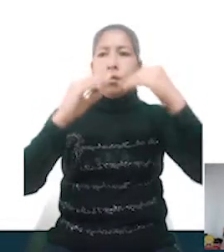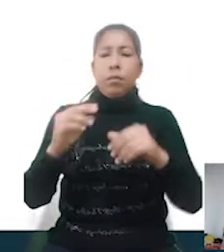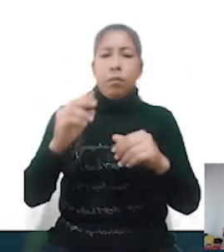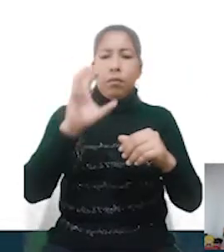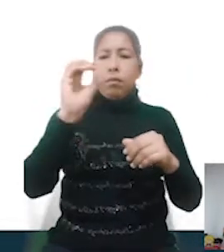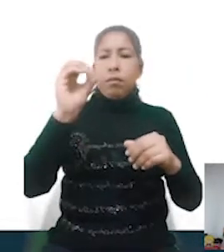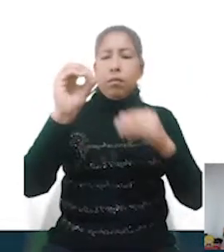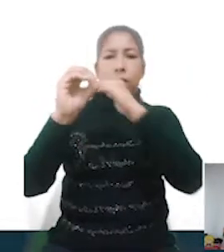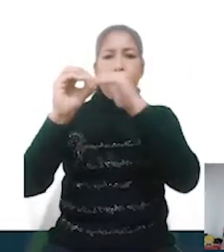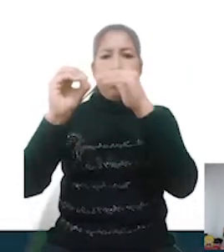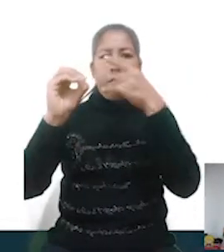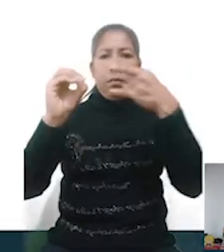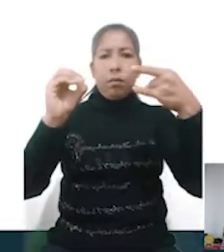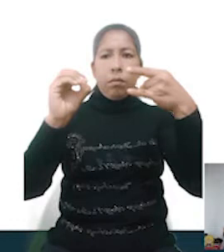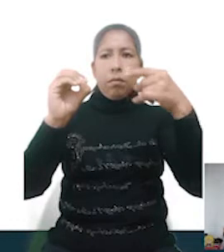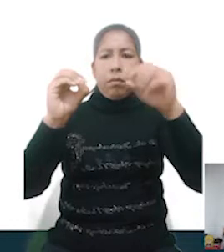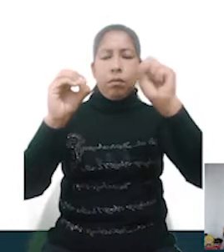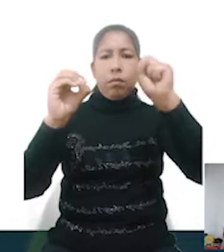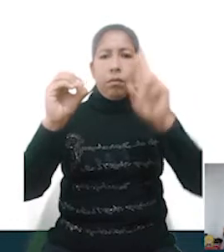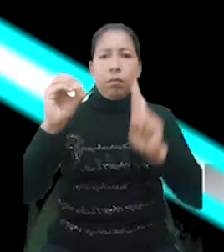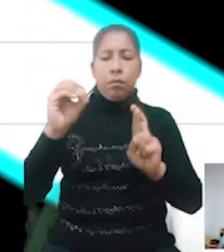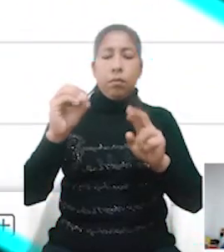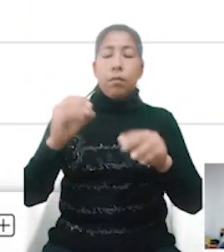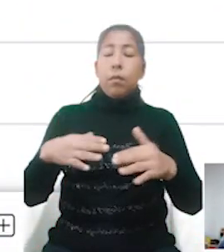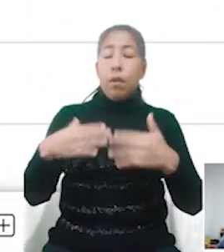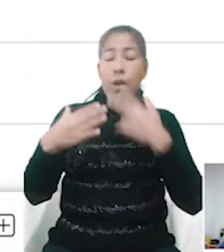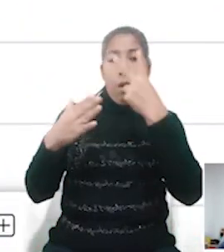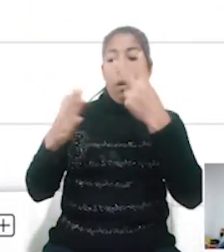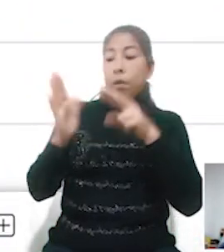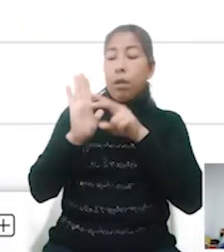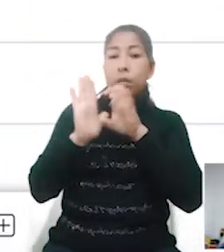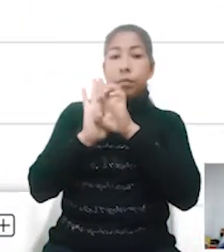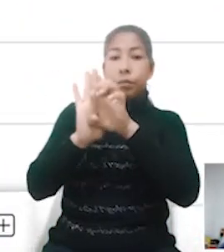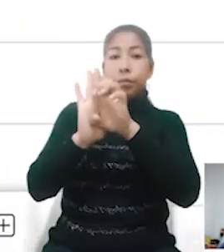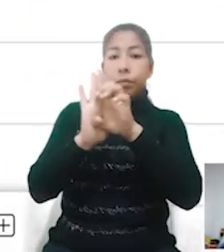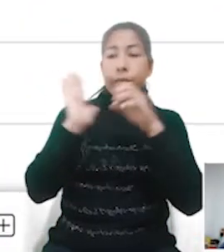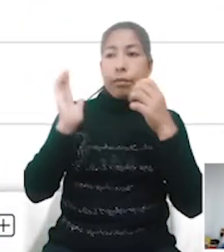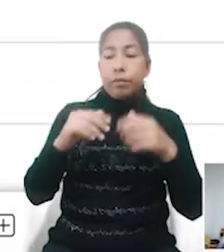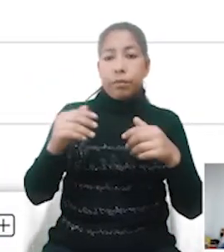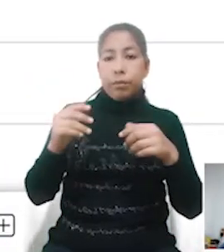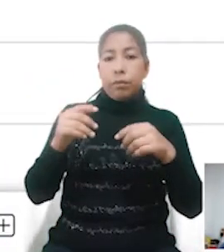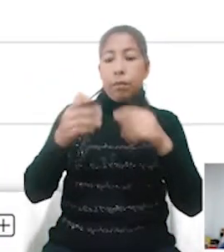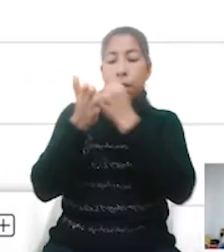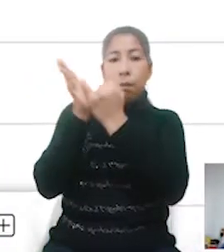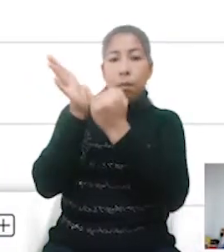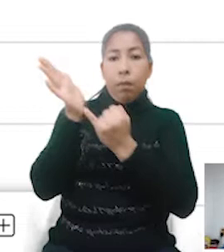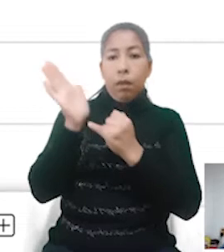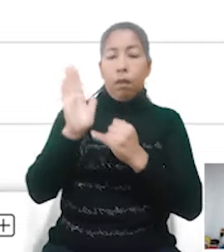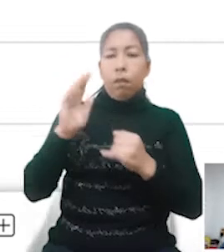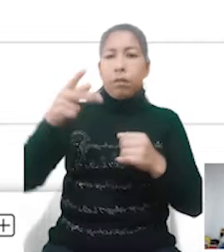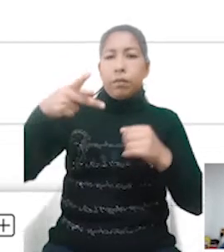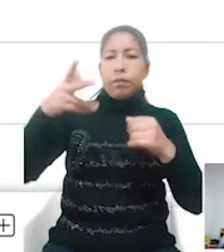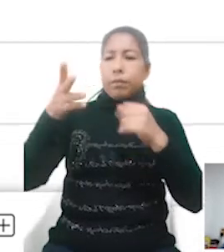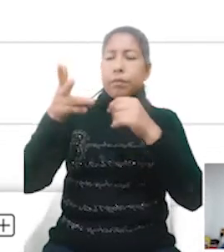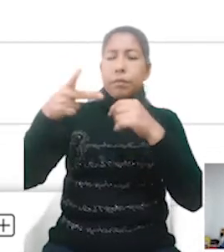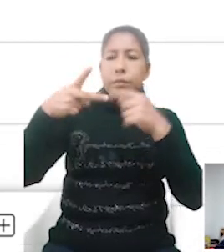radios caben en el arco que estamos calculando. Partamos del siguiente ejemplo. Dado el siguiente gráfico, calcula su